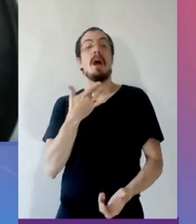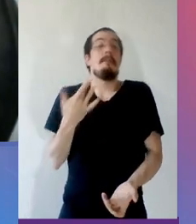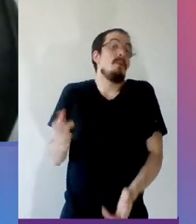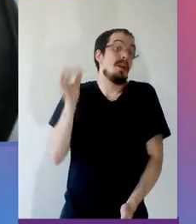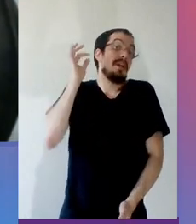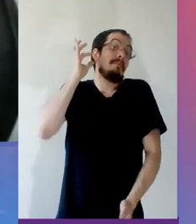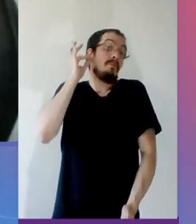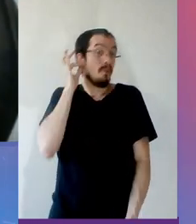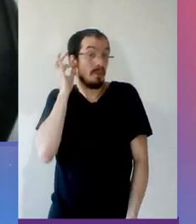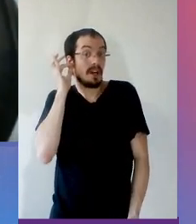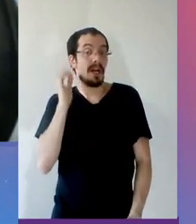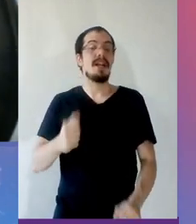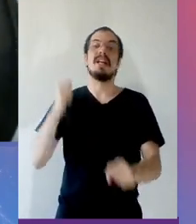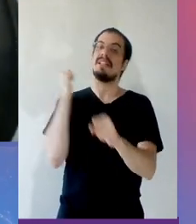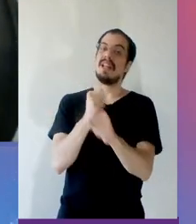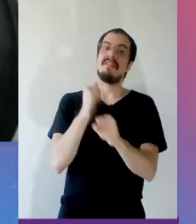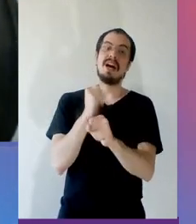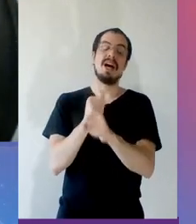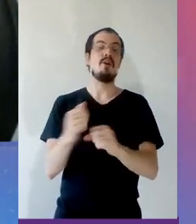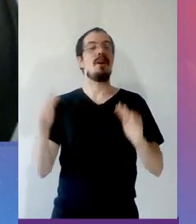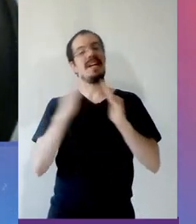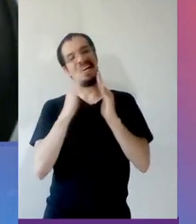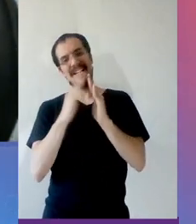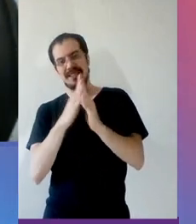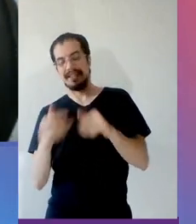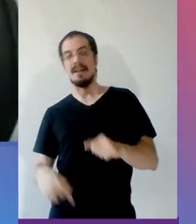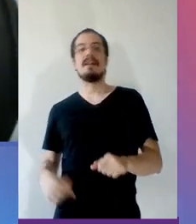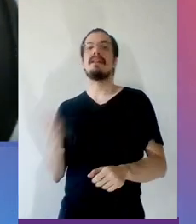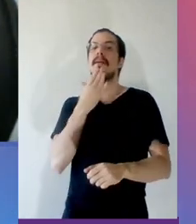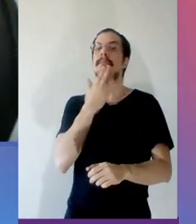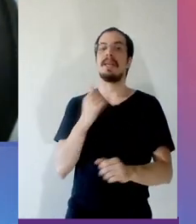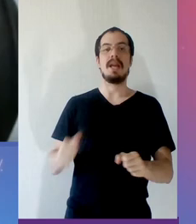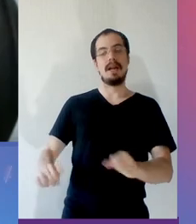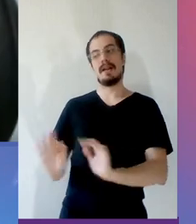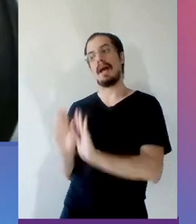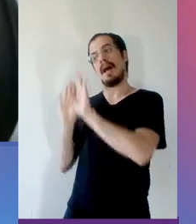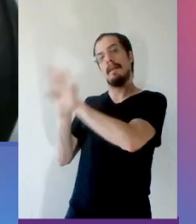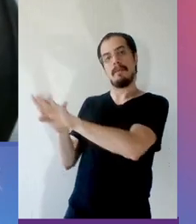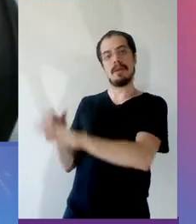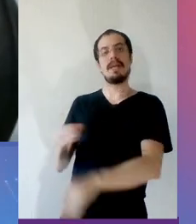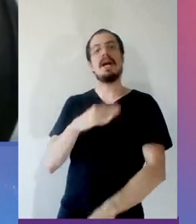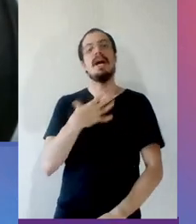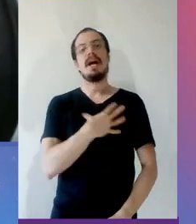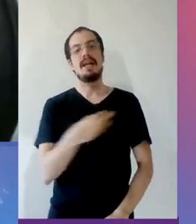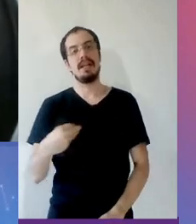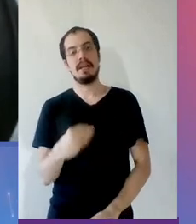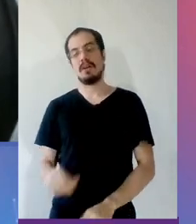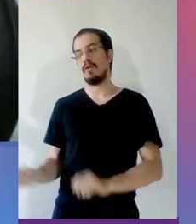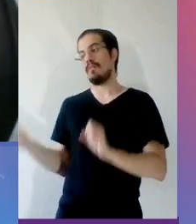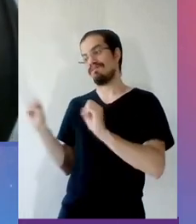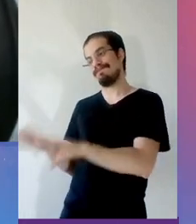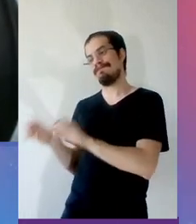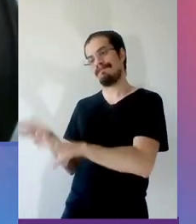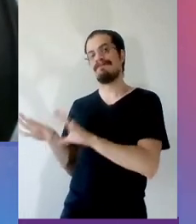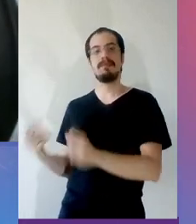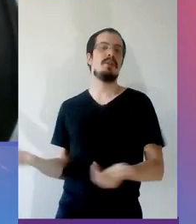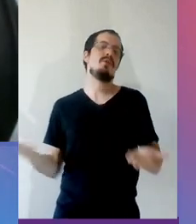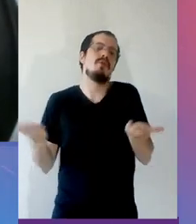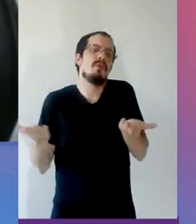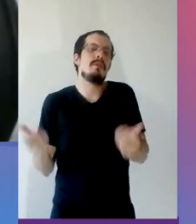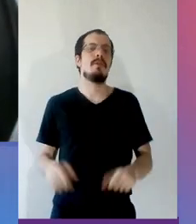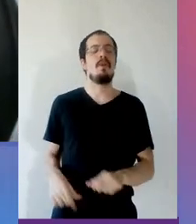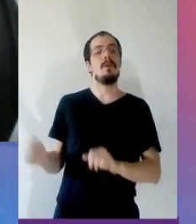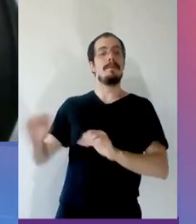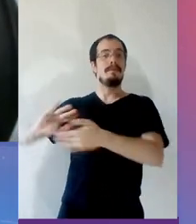trabajo online desde la casa, ha tenido que apoyar a sus hijos en la educación online, ha tenido que